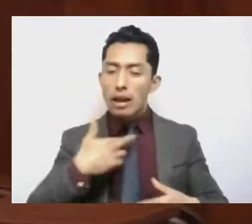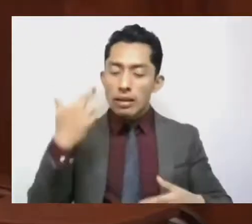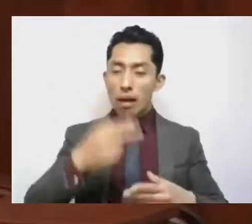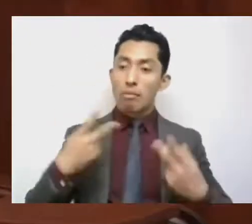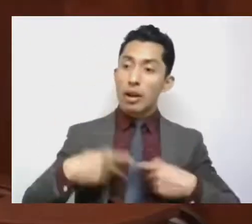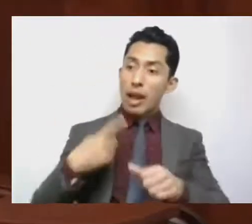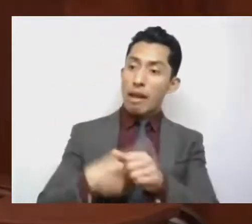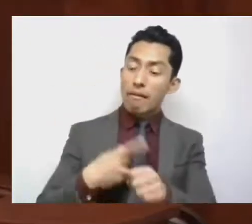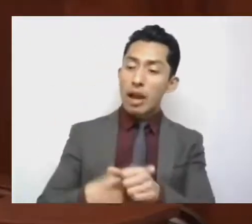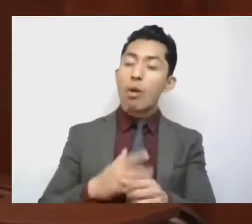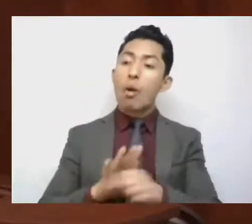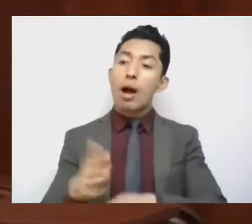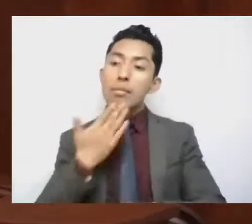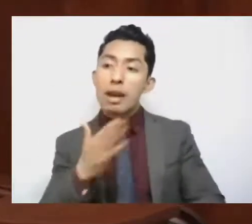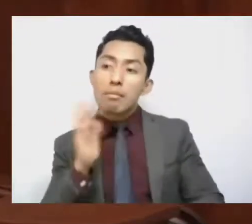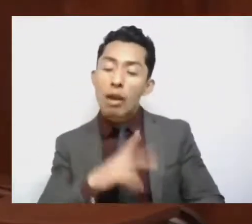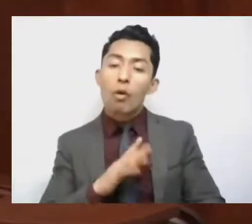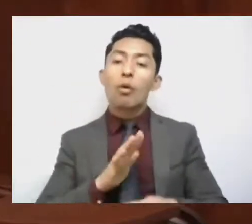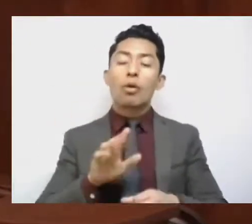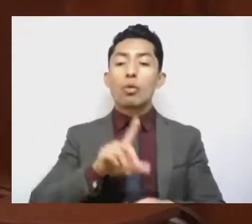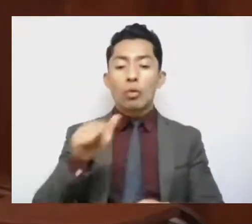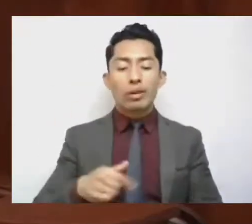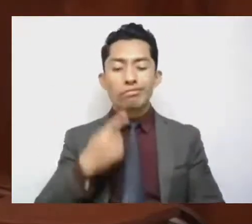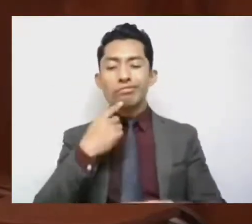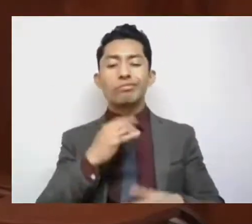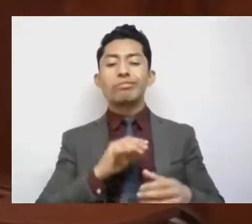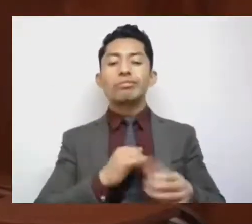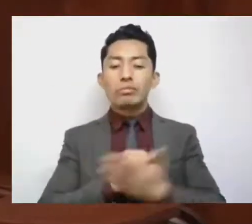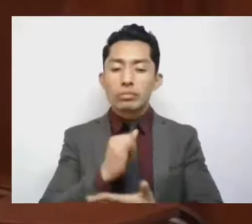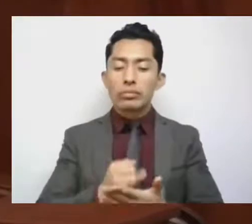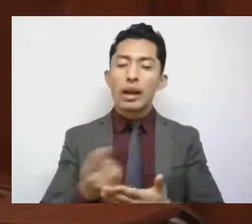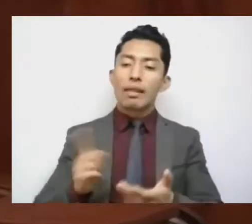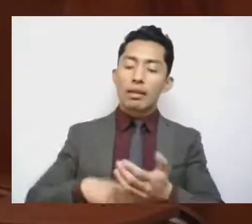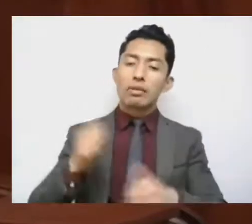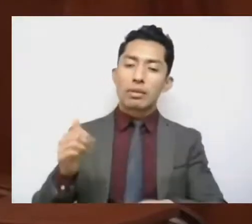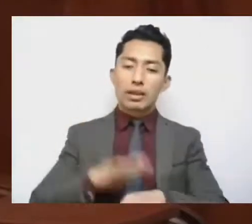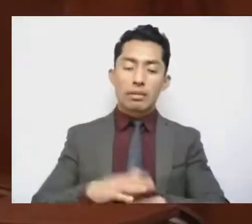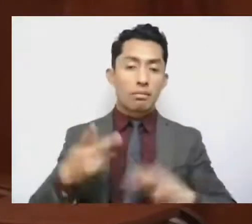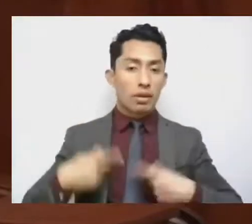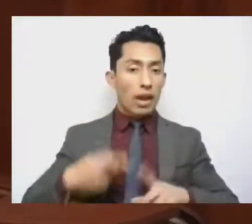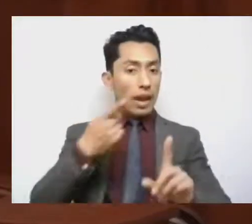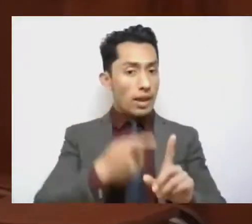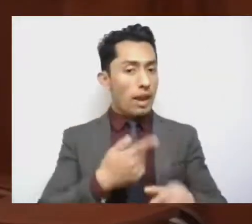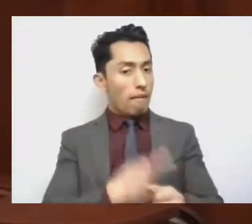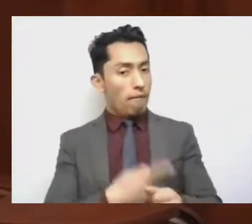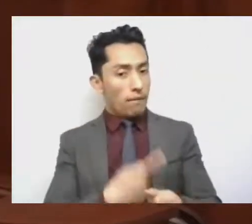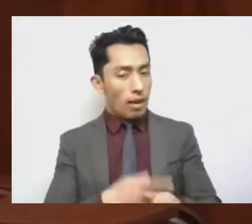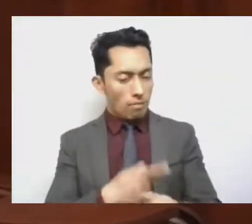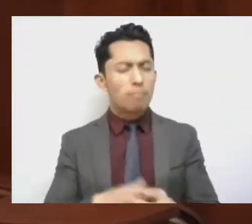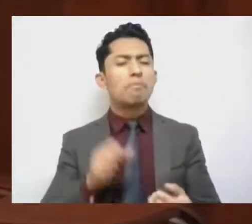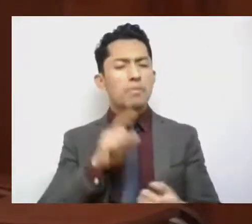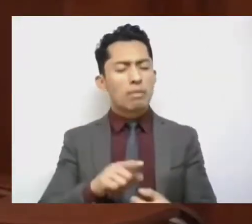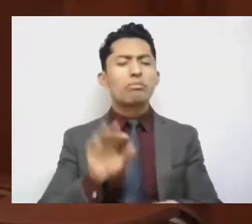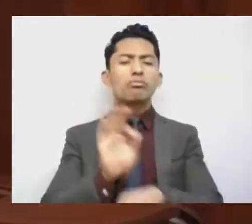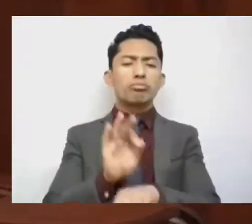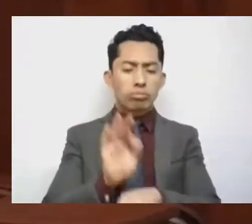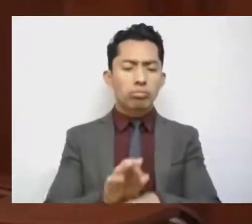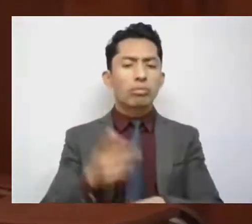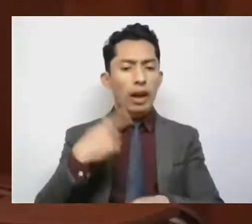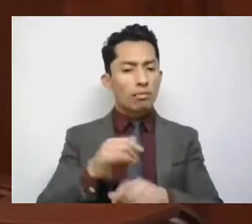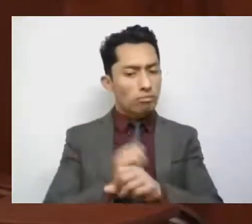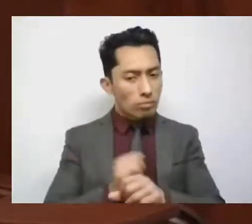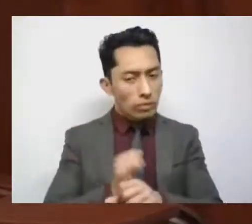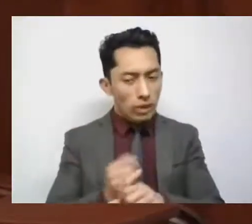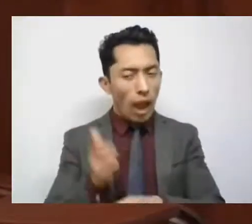y la mejor toma de decisiones clínicas y administrativas, además de que favorezca la investigación.